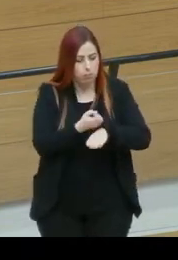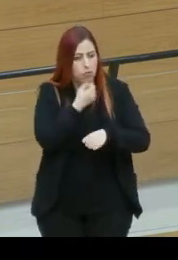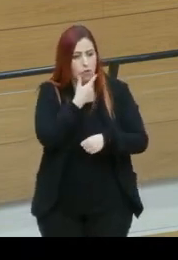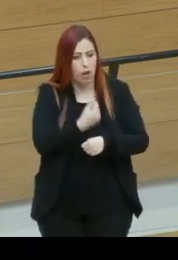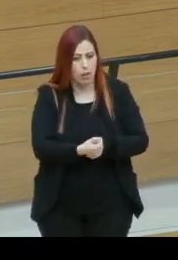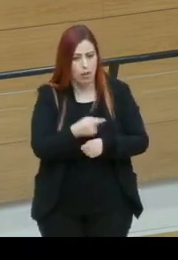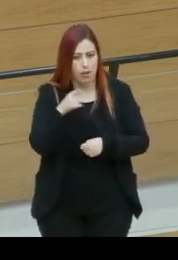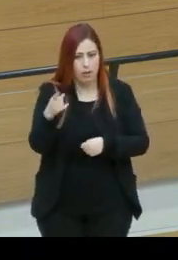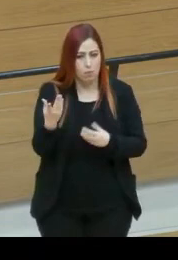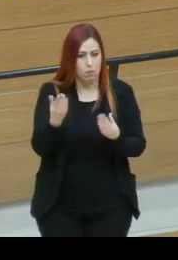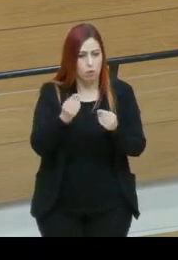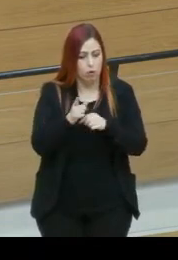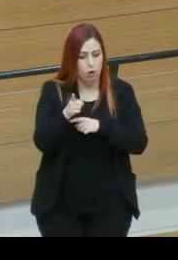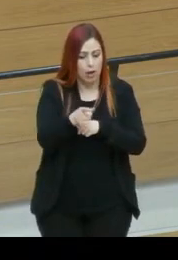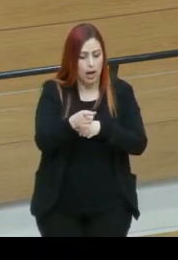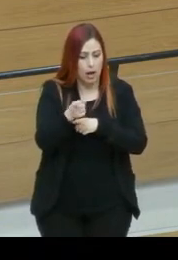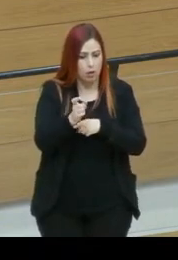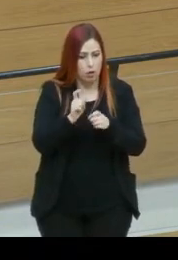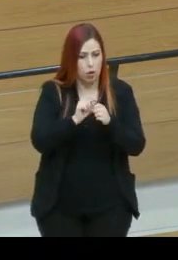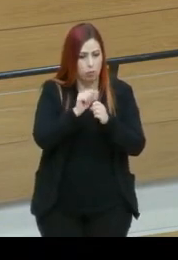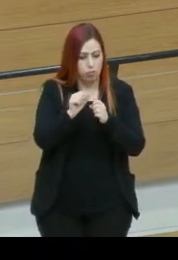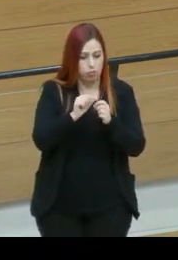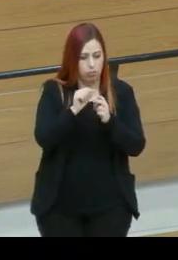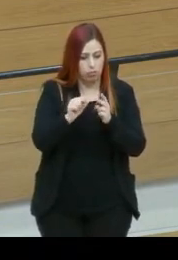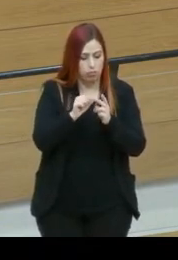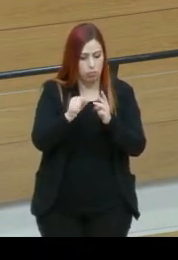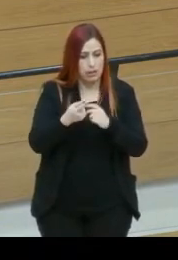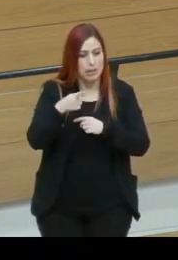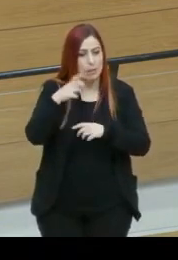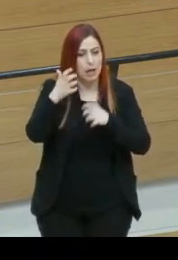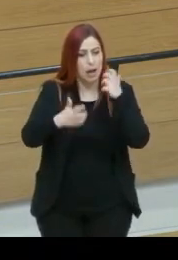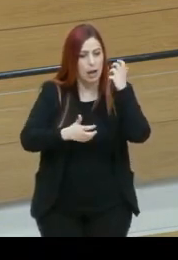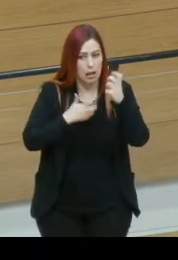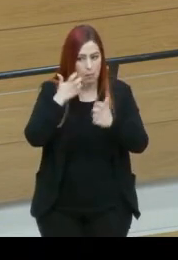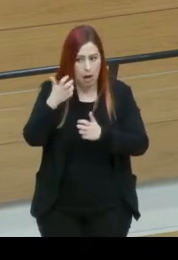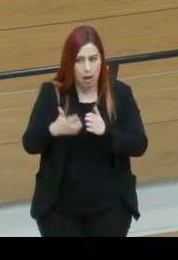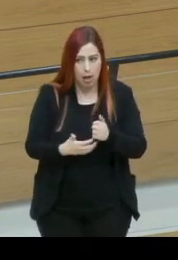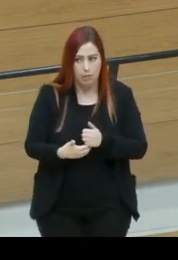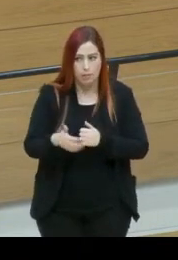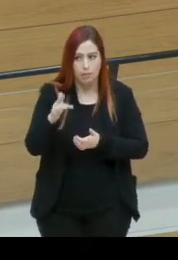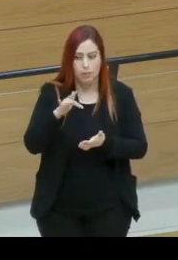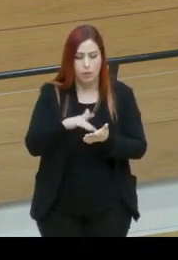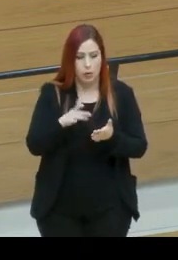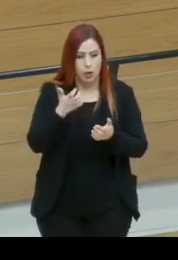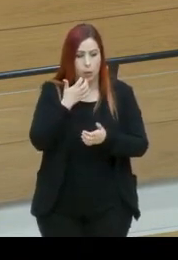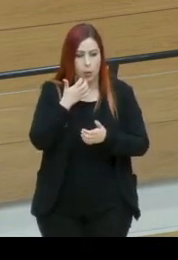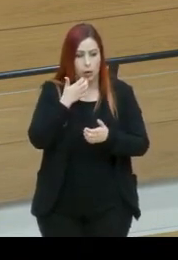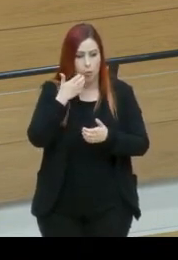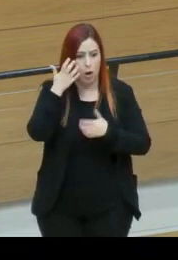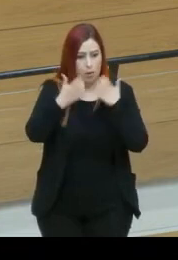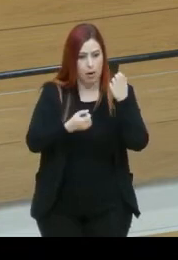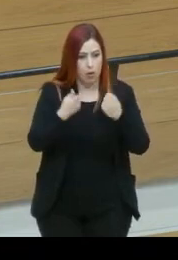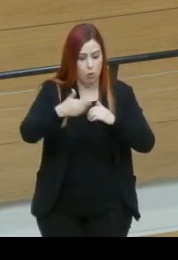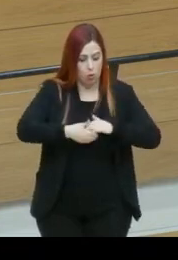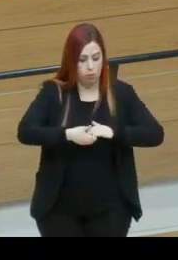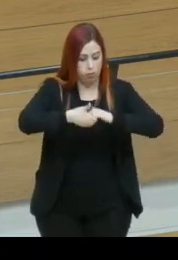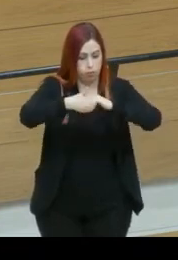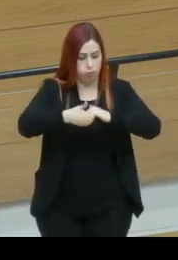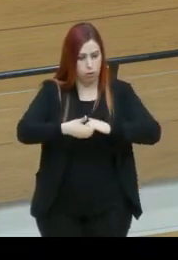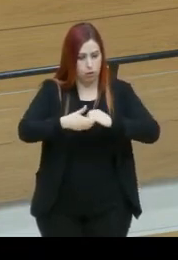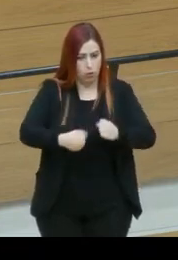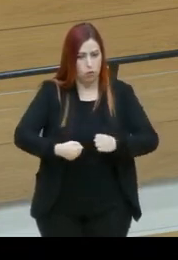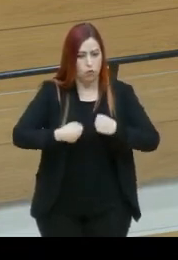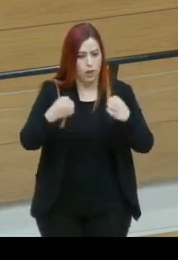presentan muchos ganchitos. Incluso en el mundo animal, cuando las nutrias se dan la manita, están fortaleciendo